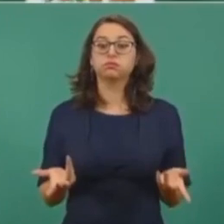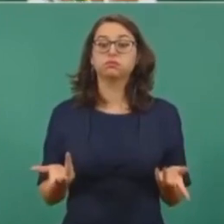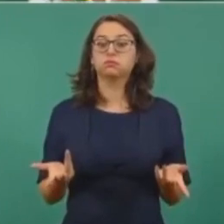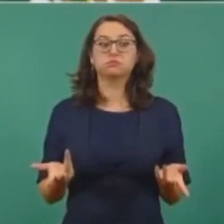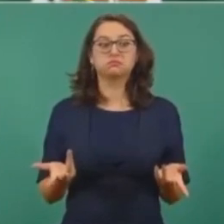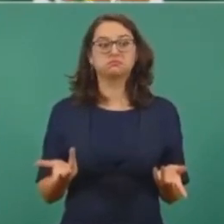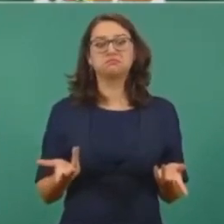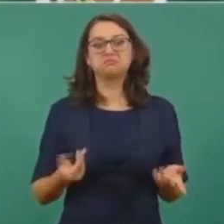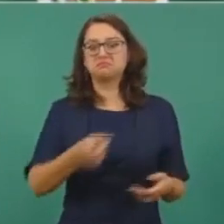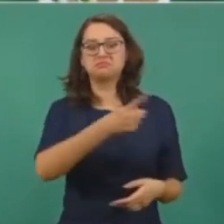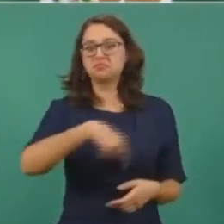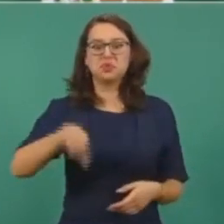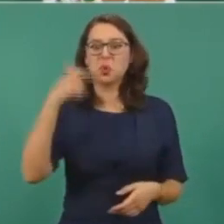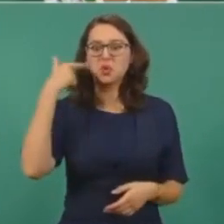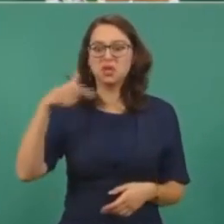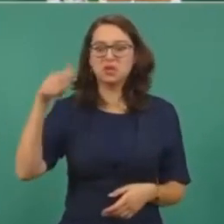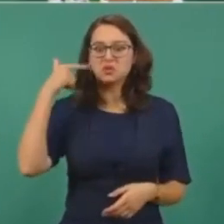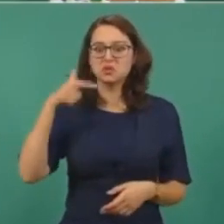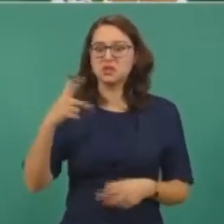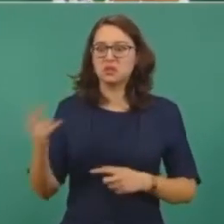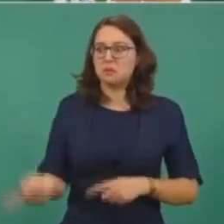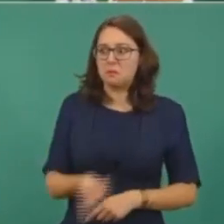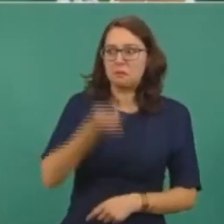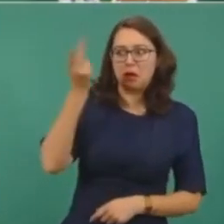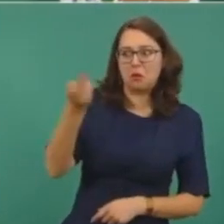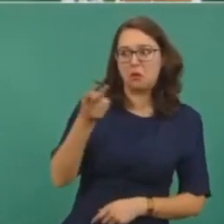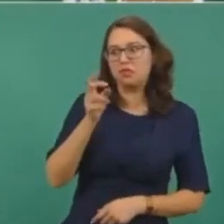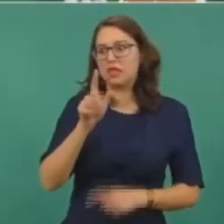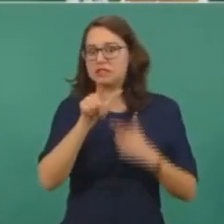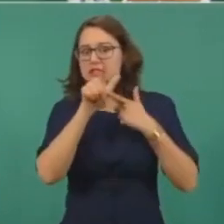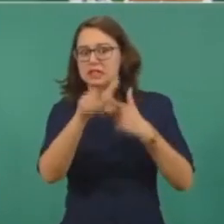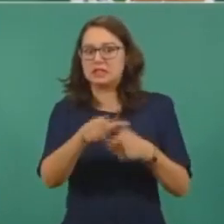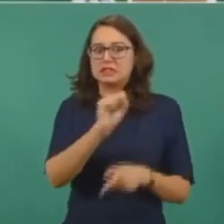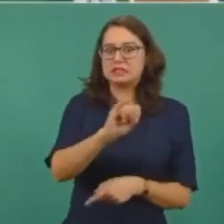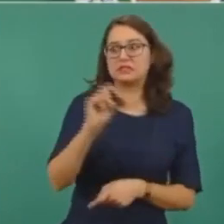no quieren los conservadores.